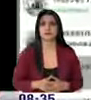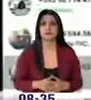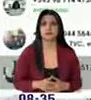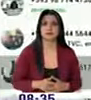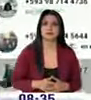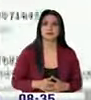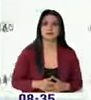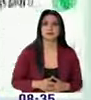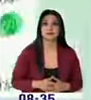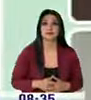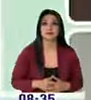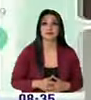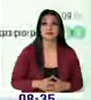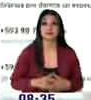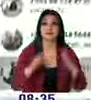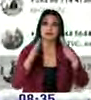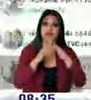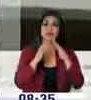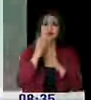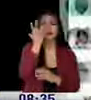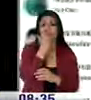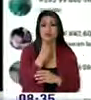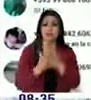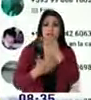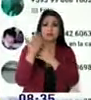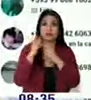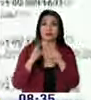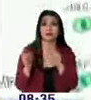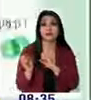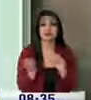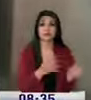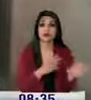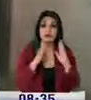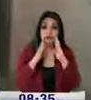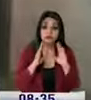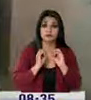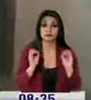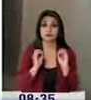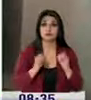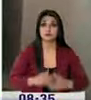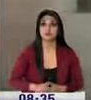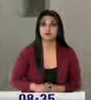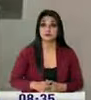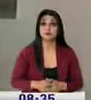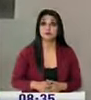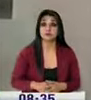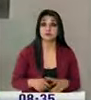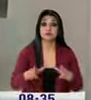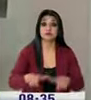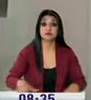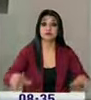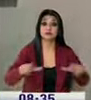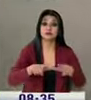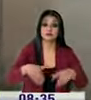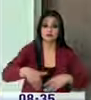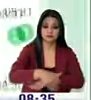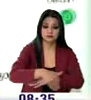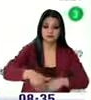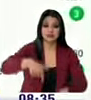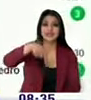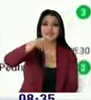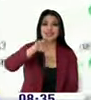de agua, ¿ven? Esas casas están bonitas. Botadas, lamentablemente. Y son en ese sector, en la Francisco